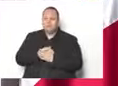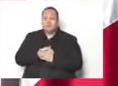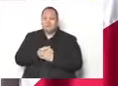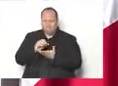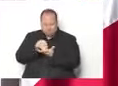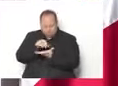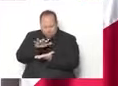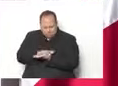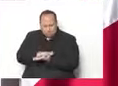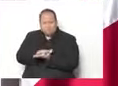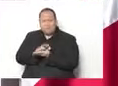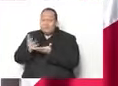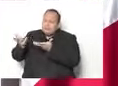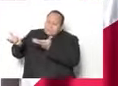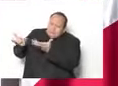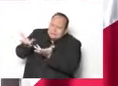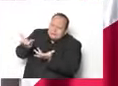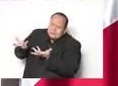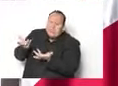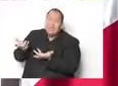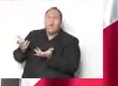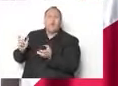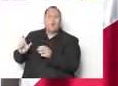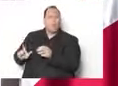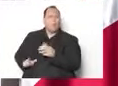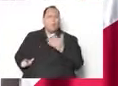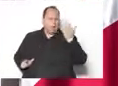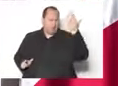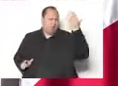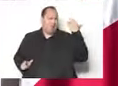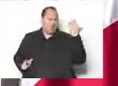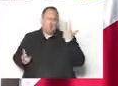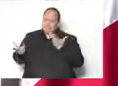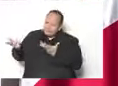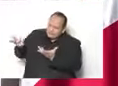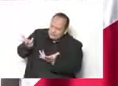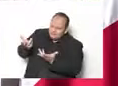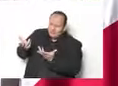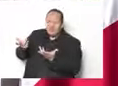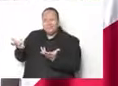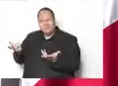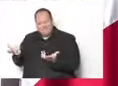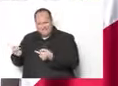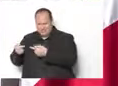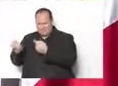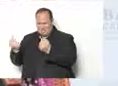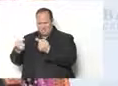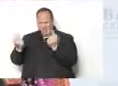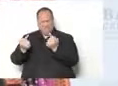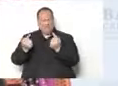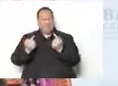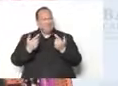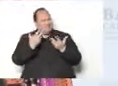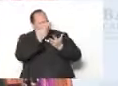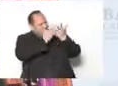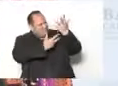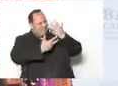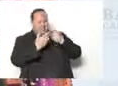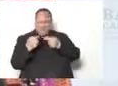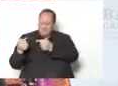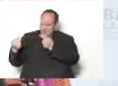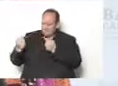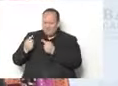condiciones de contratación negociadas con la administración anterior han provocado diferencias y malos entendidos de